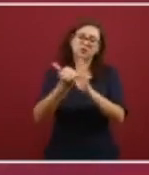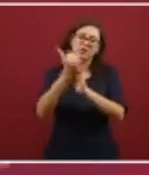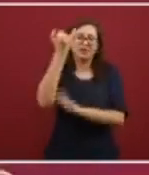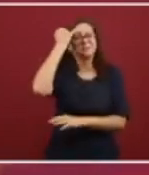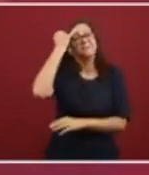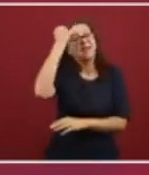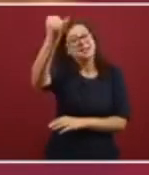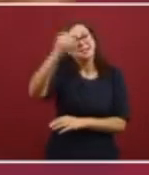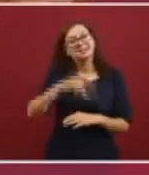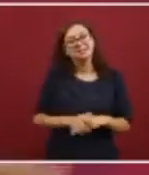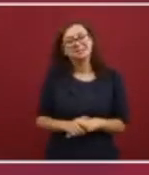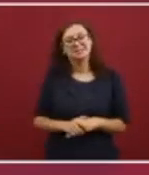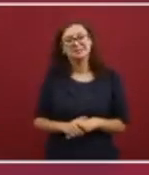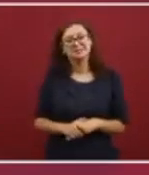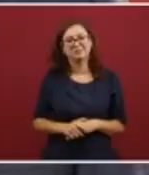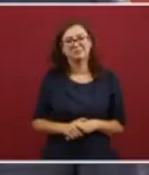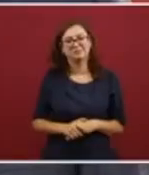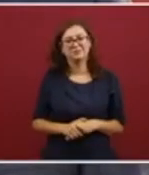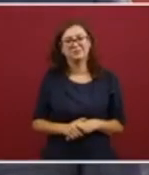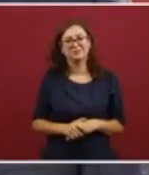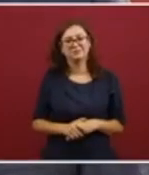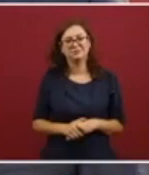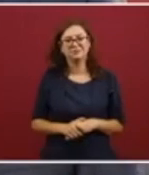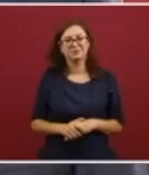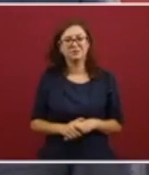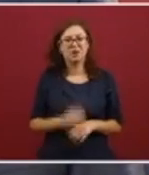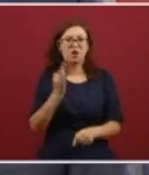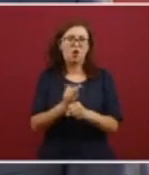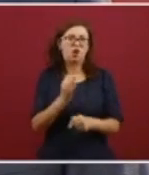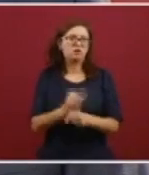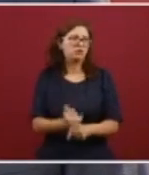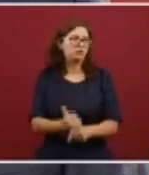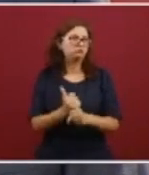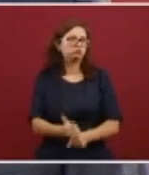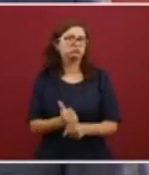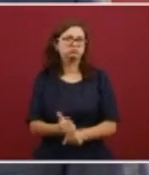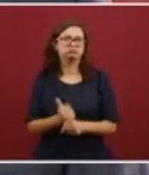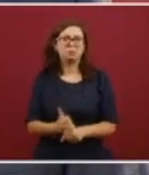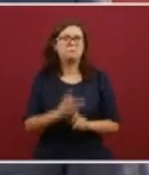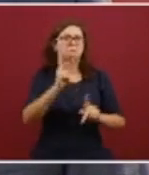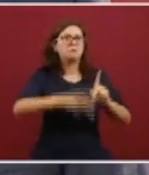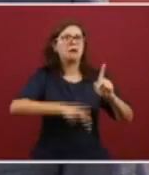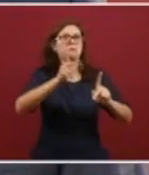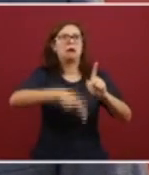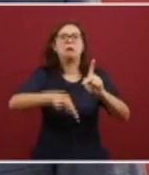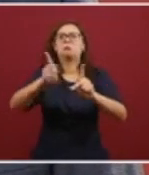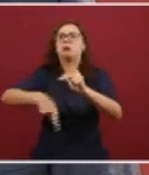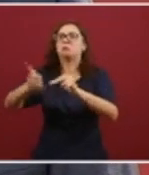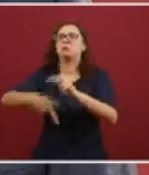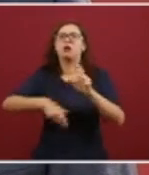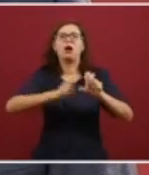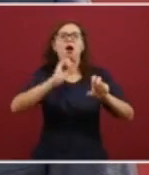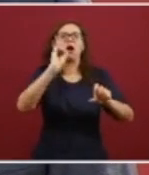Imagínense lo que estamos padeciendo ahora de obras